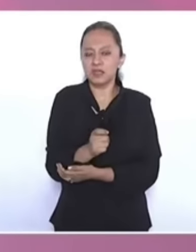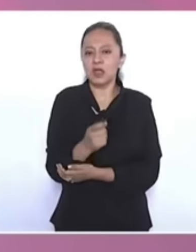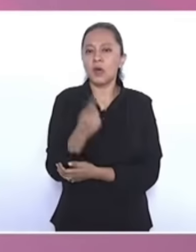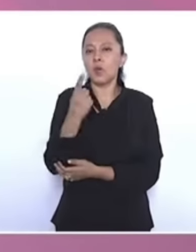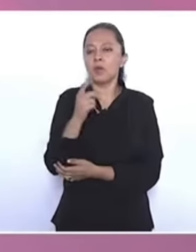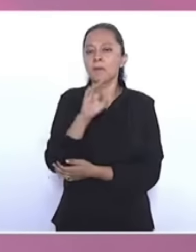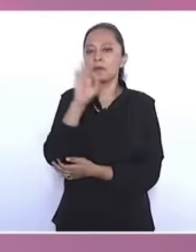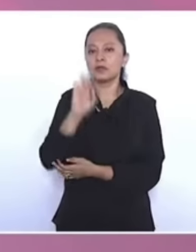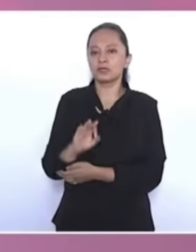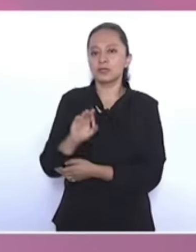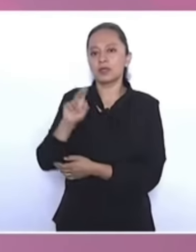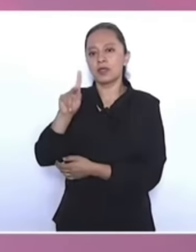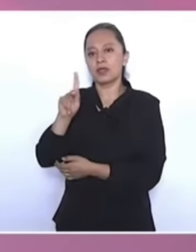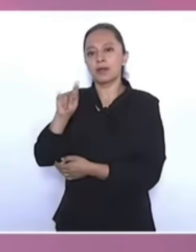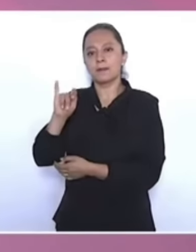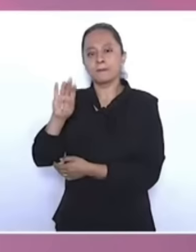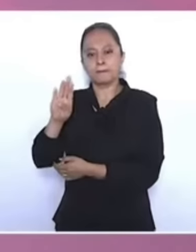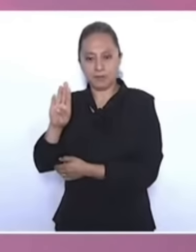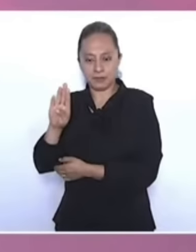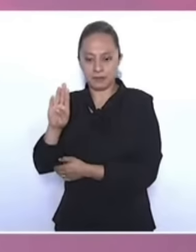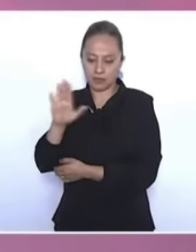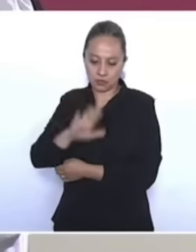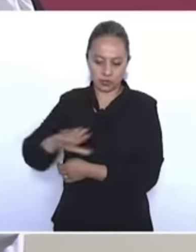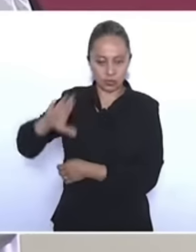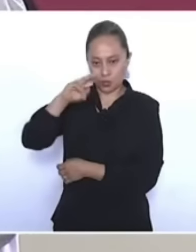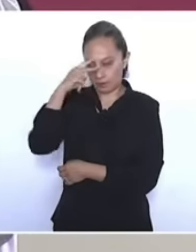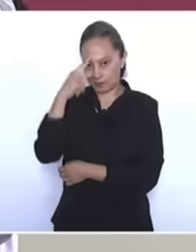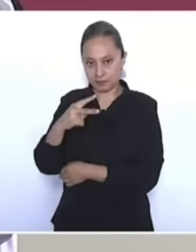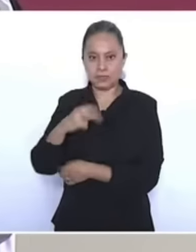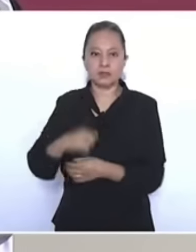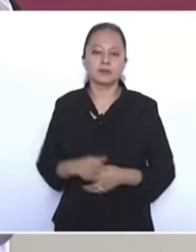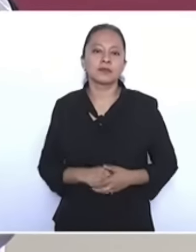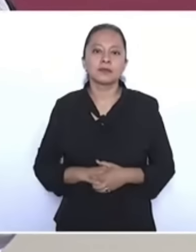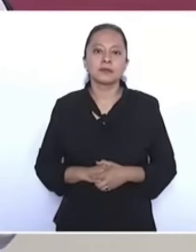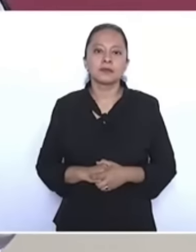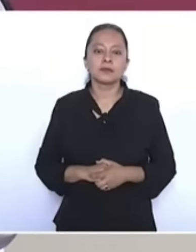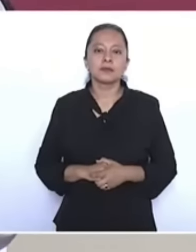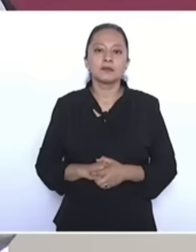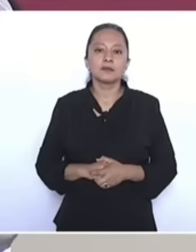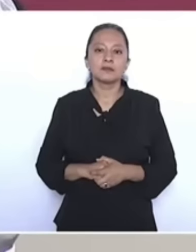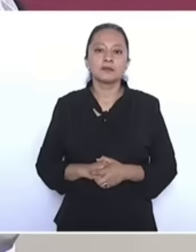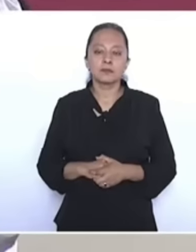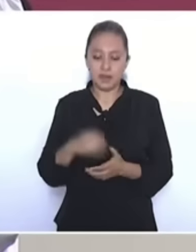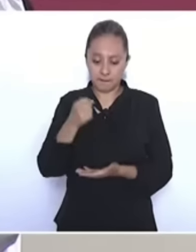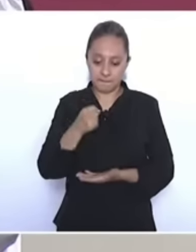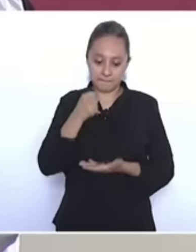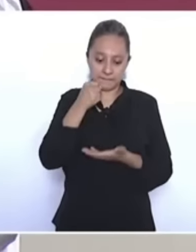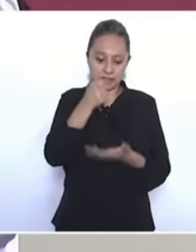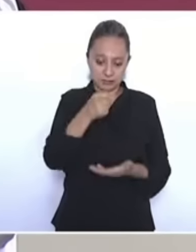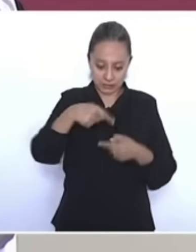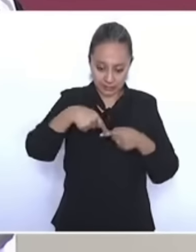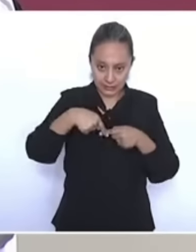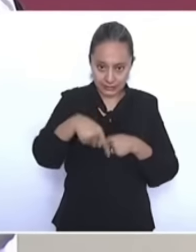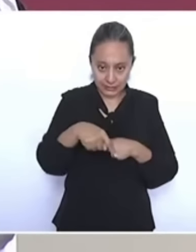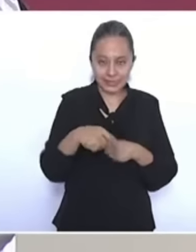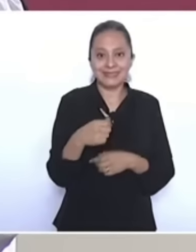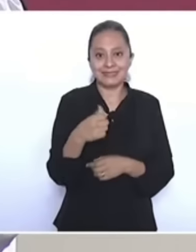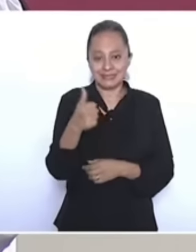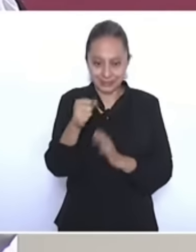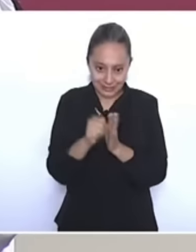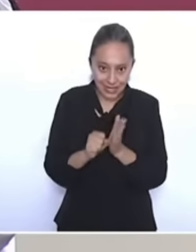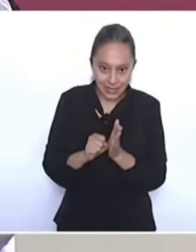Producto Interno Bruto del país. El presupuesto destinado en este sexenio es 7 veces mayor que en